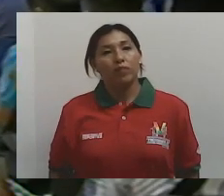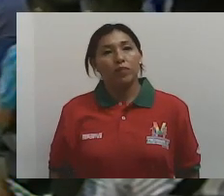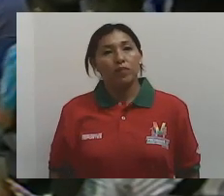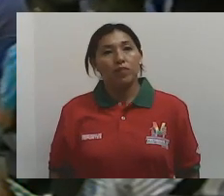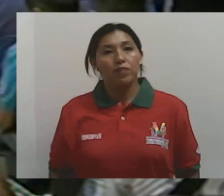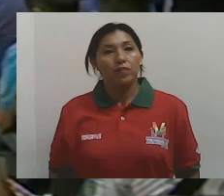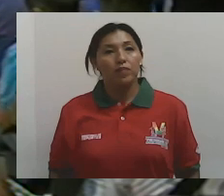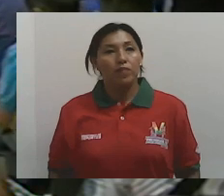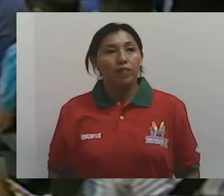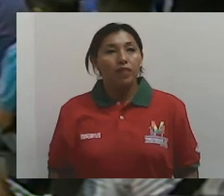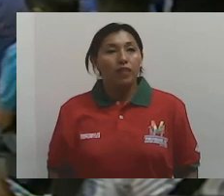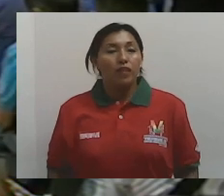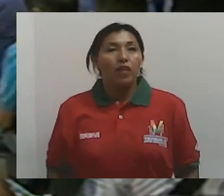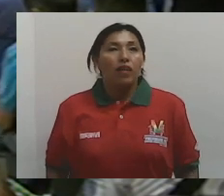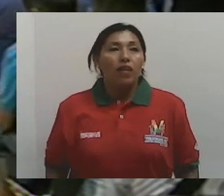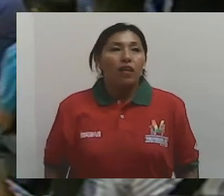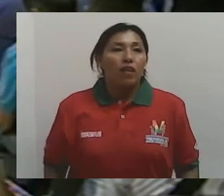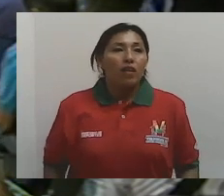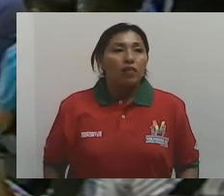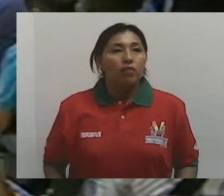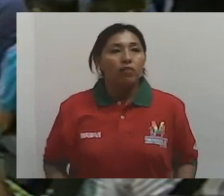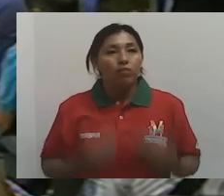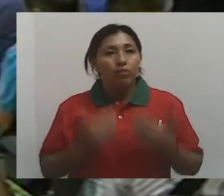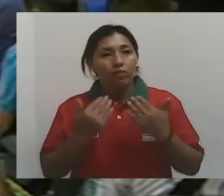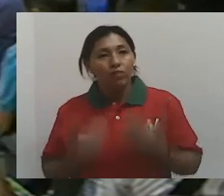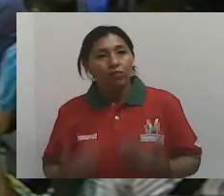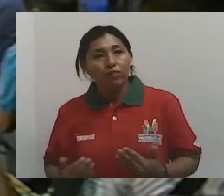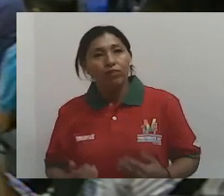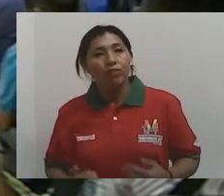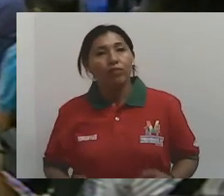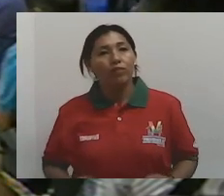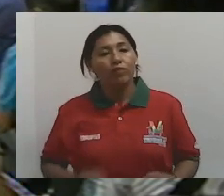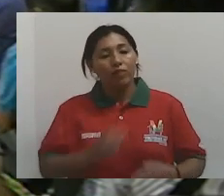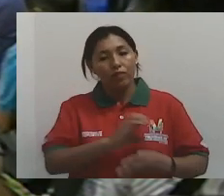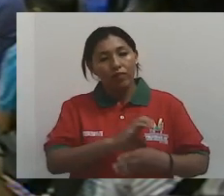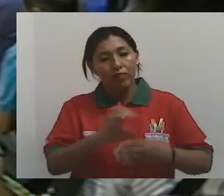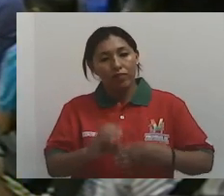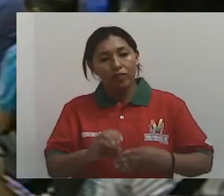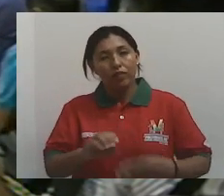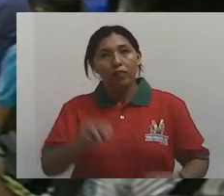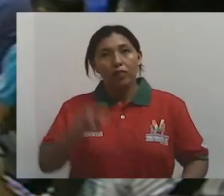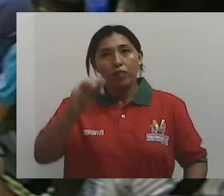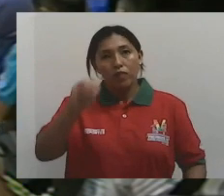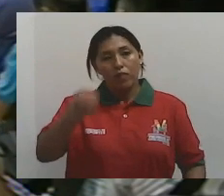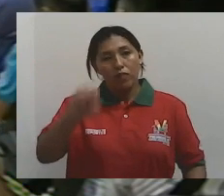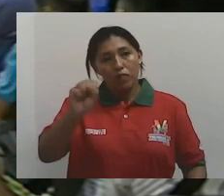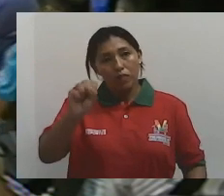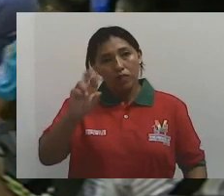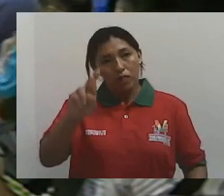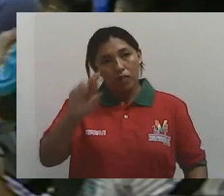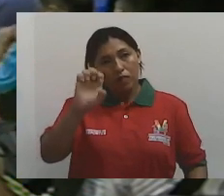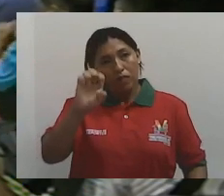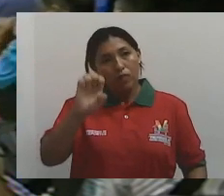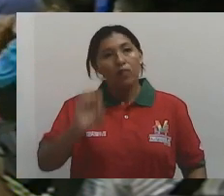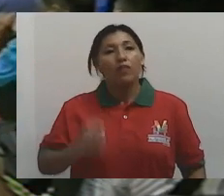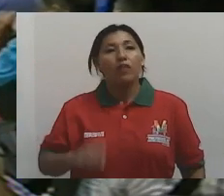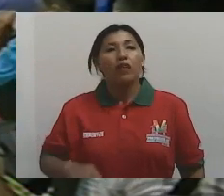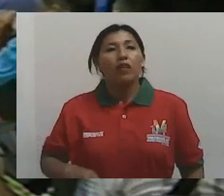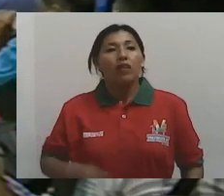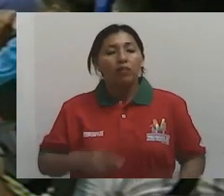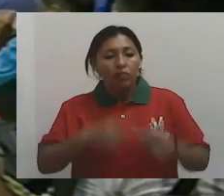Agradecemos de veras a la licenciada More Galectovic, quien nos ha